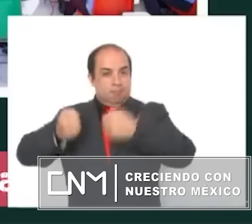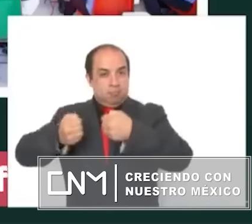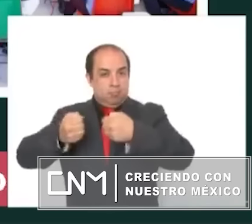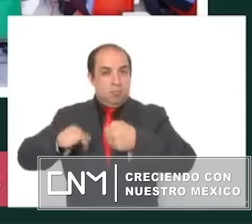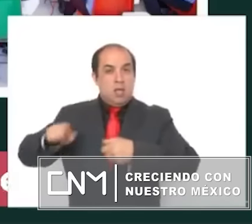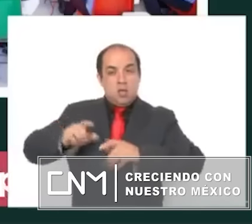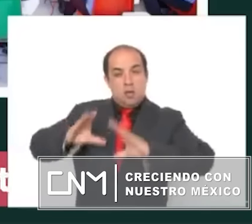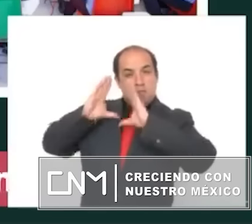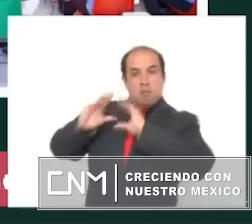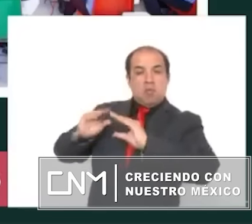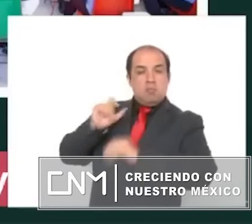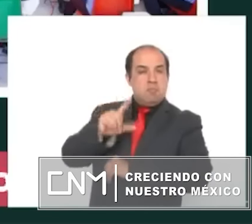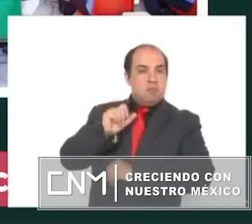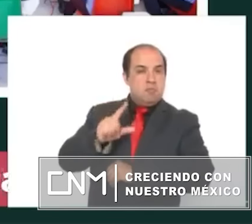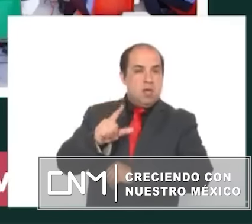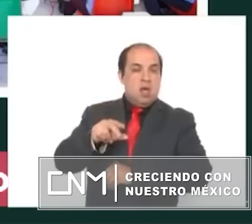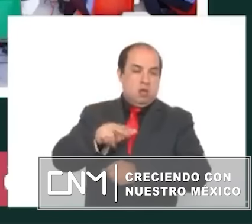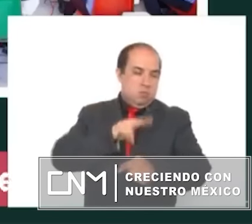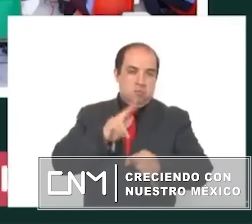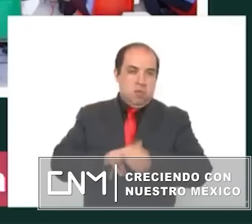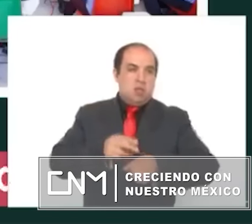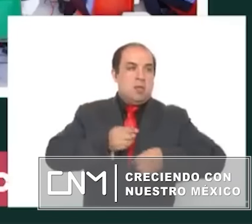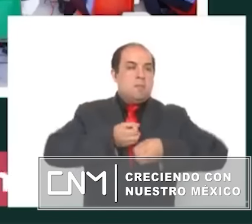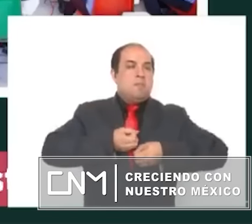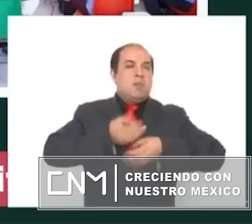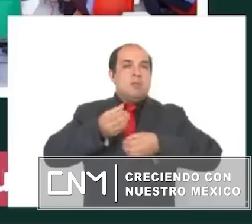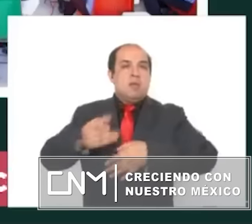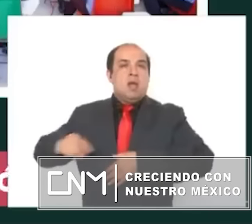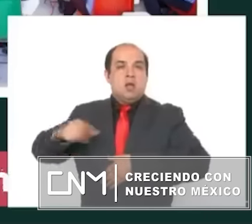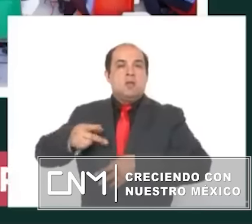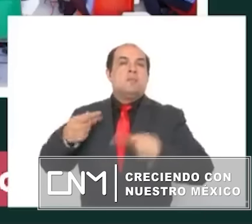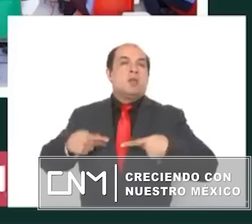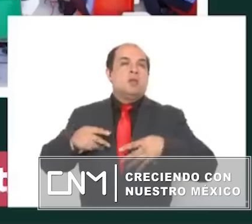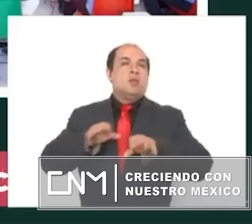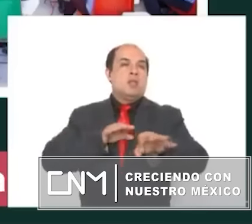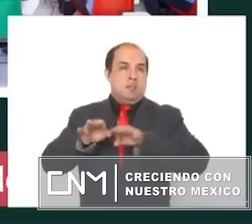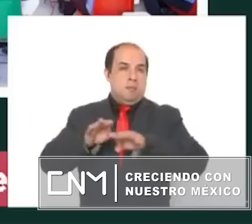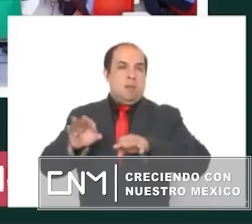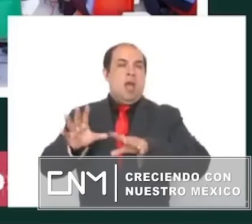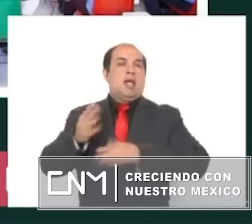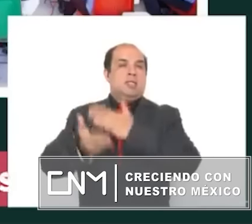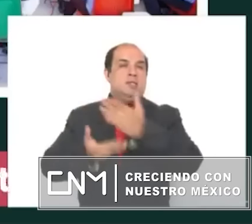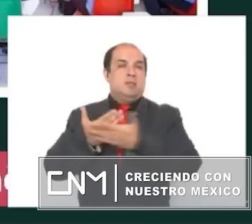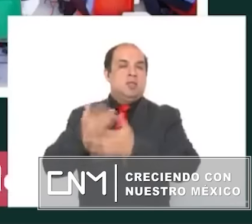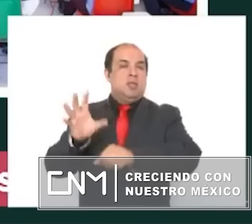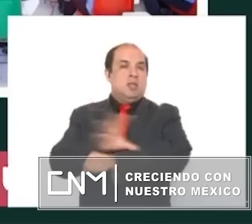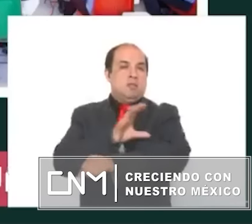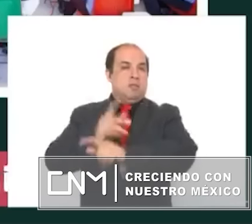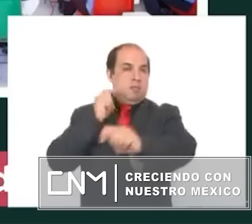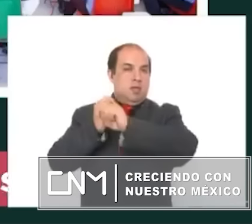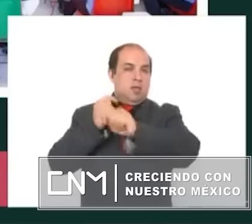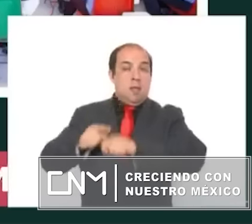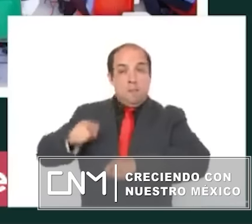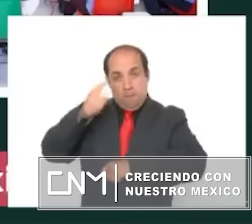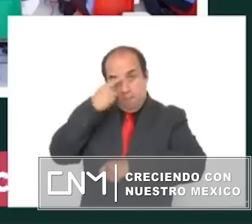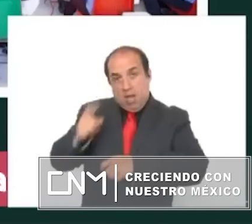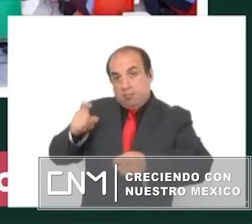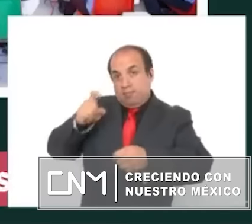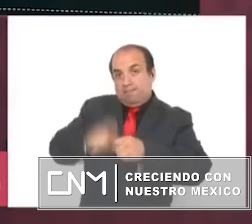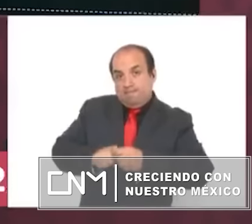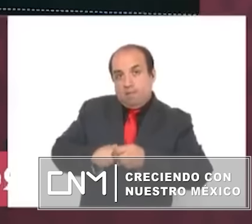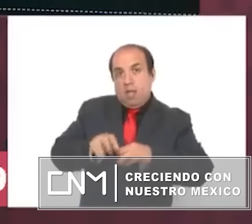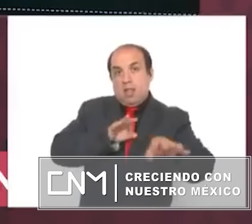misma capacitación que normalmente se recibe como conductores del Servicio de Transportes Eléctricos para incorporarse a la operación del trolebús, que tiene que